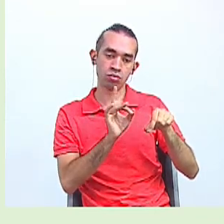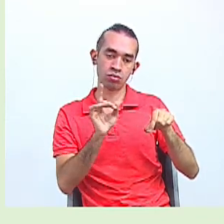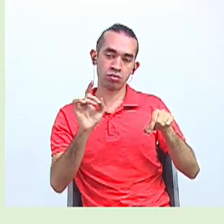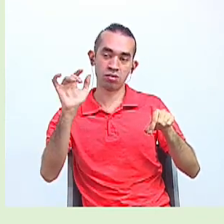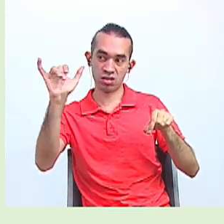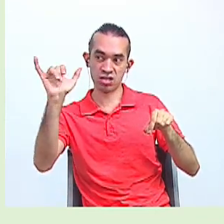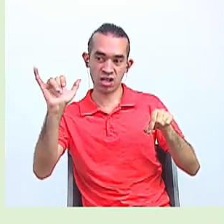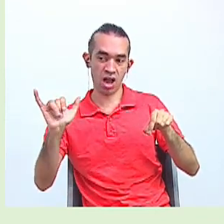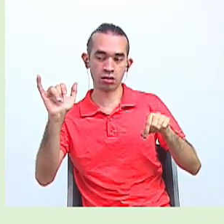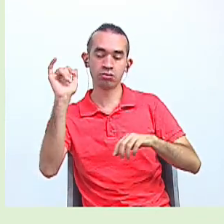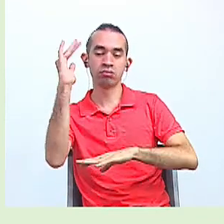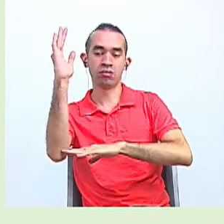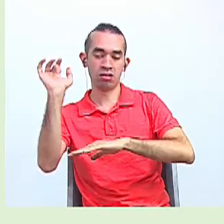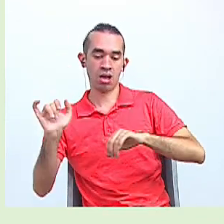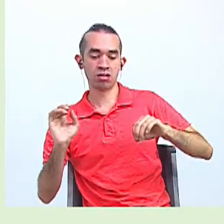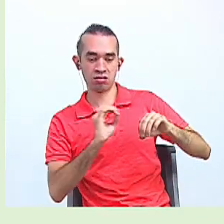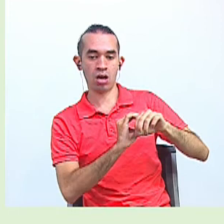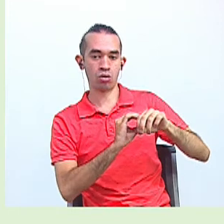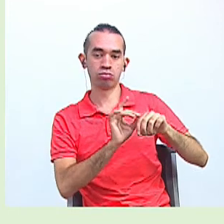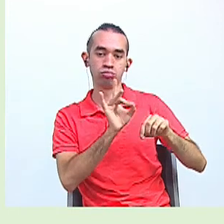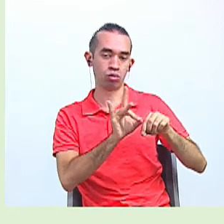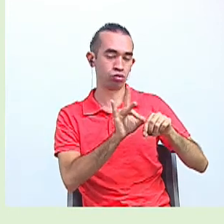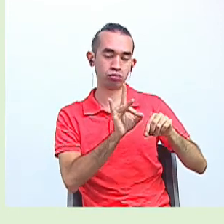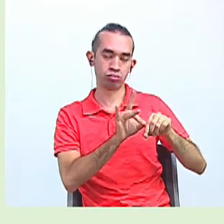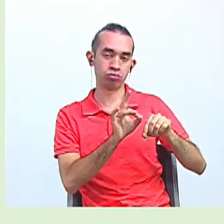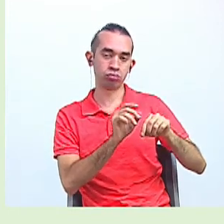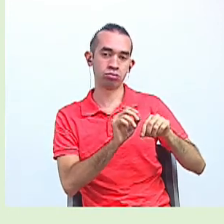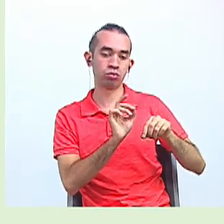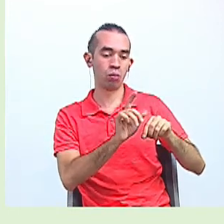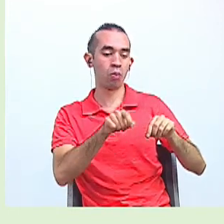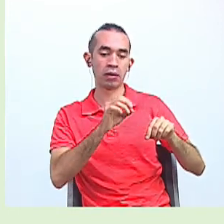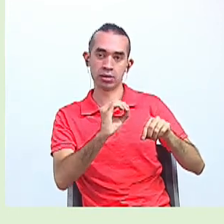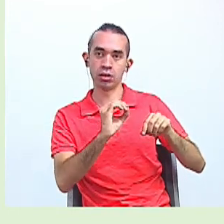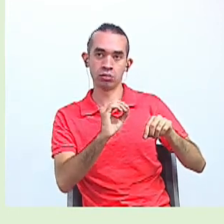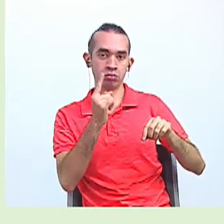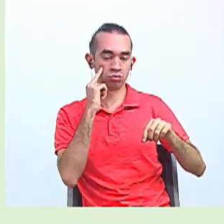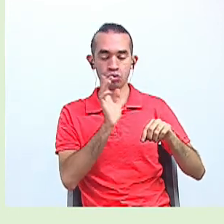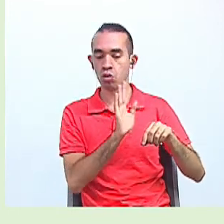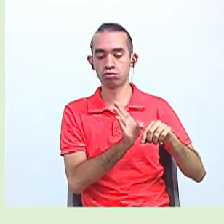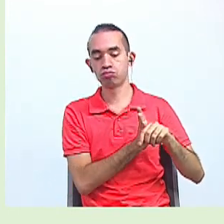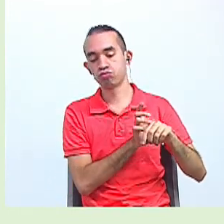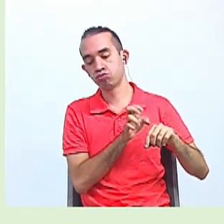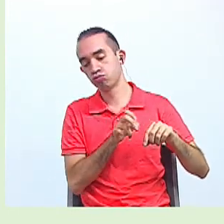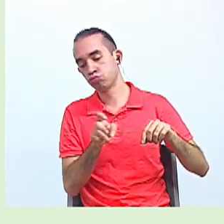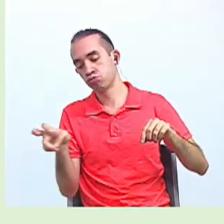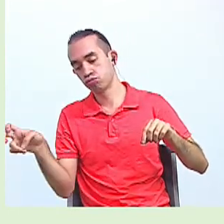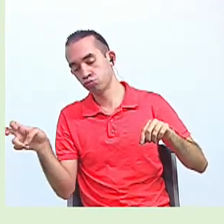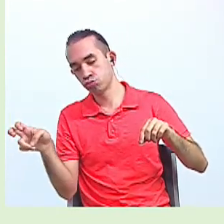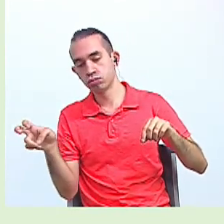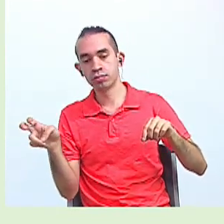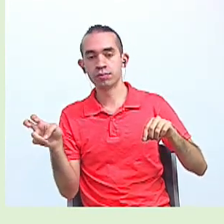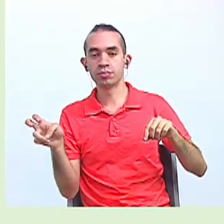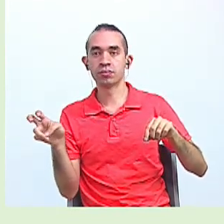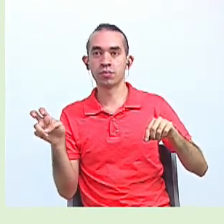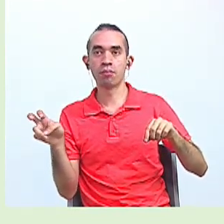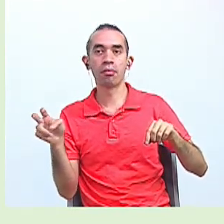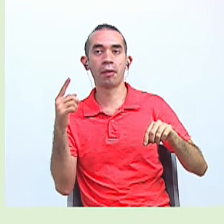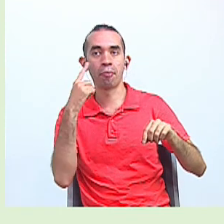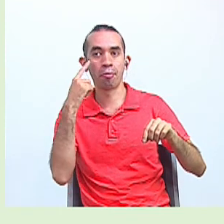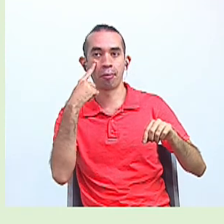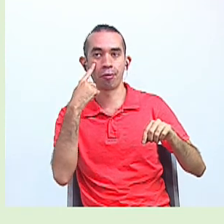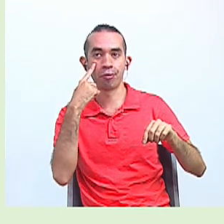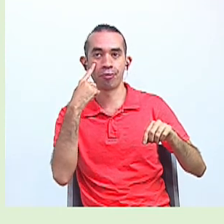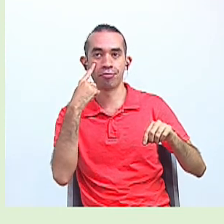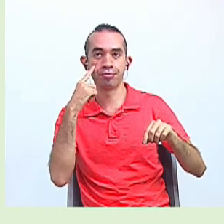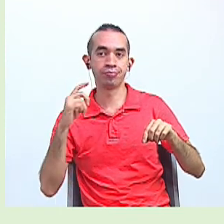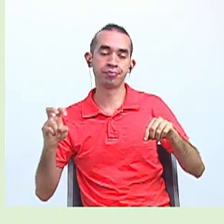Y. Ella solamente se movió de manera horizontal hacia la derecha, hacia el eje X positivo. Y después vemos